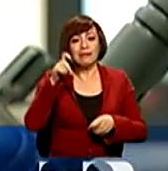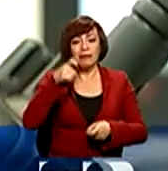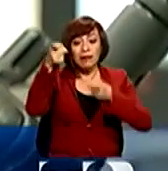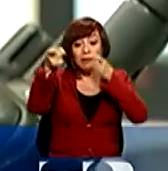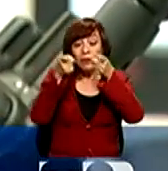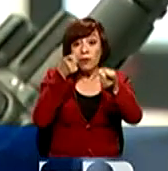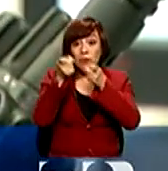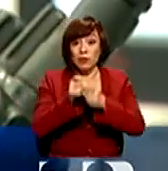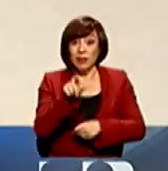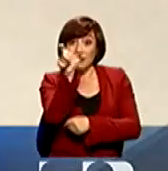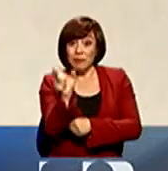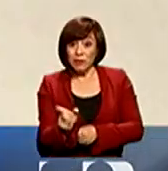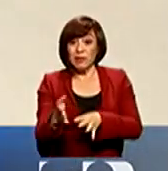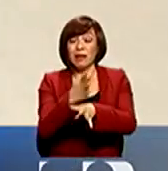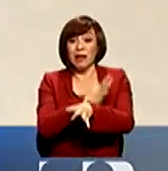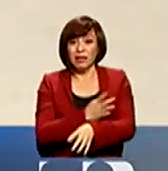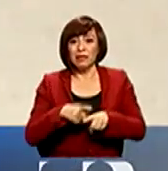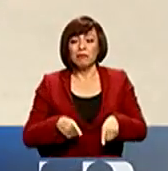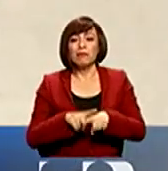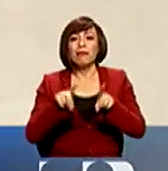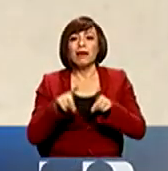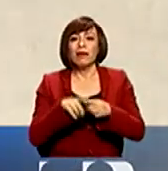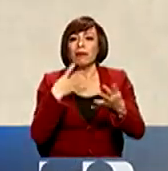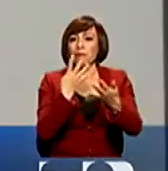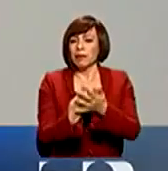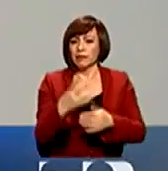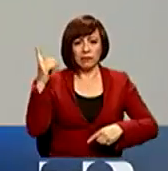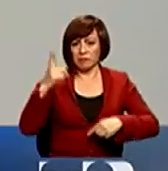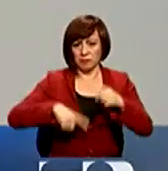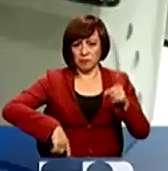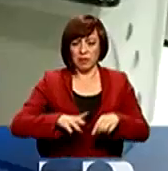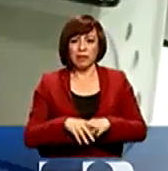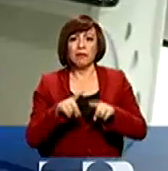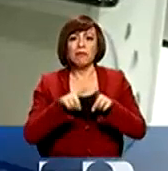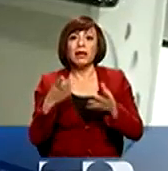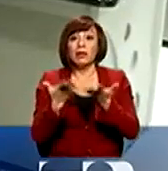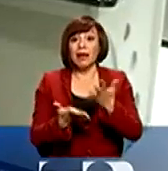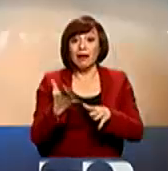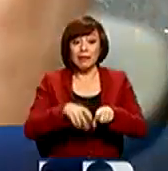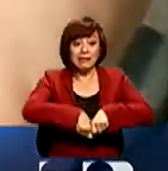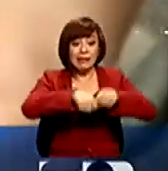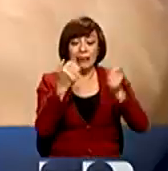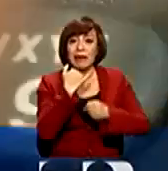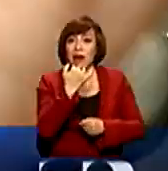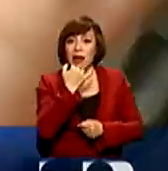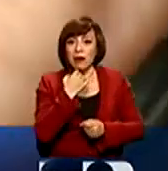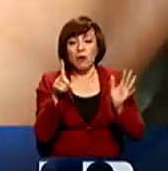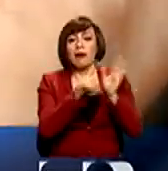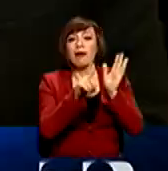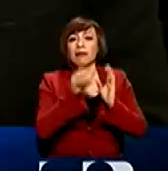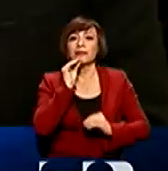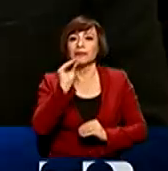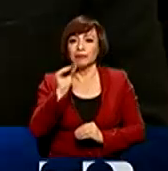del sentenciado, mas no atarlo o inmovilizarlo. Y cualquier intento por vulnerar las seguridades es reportado.